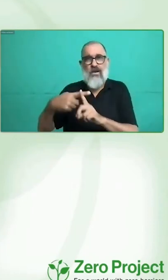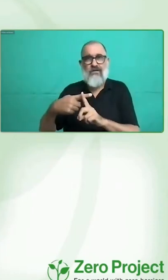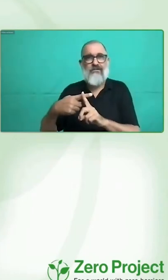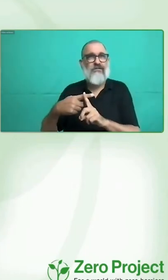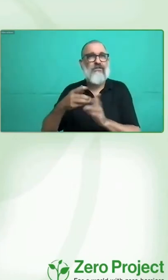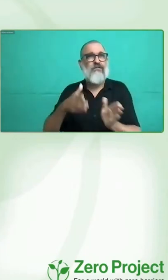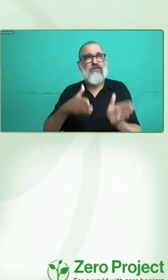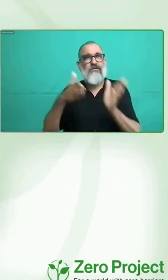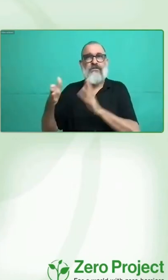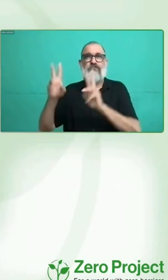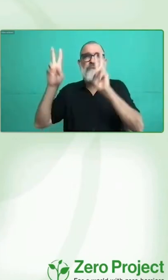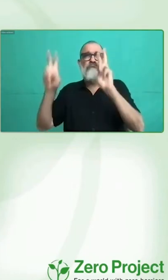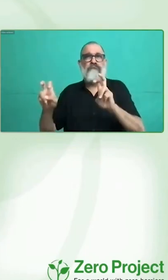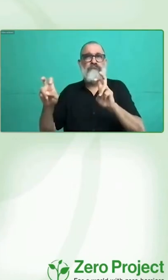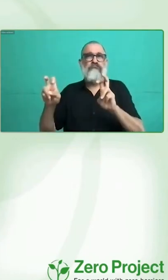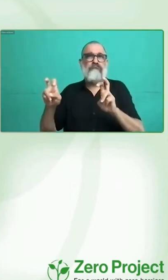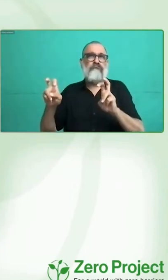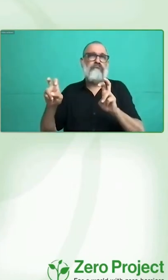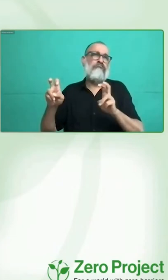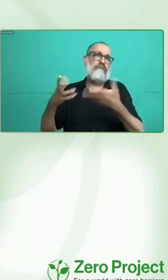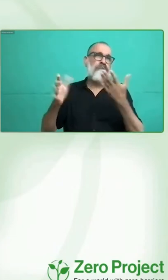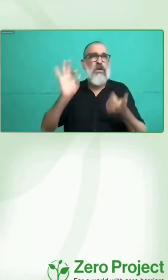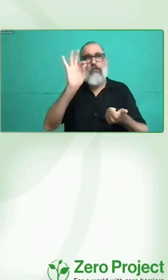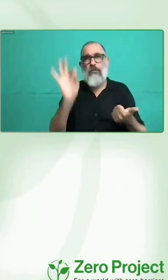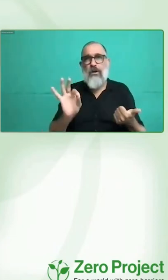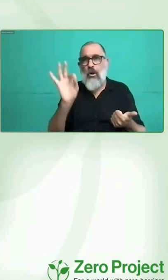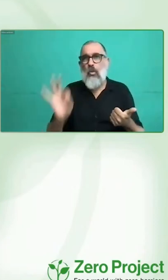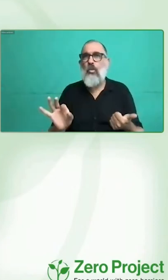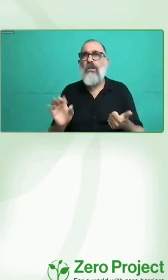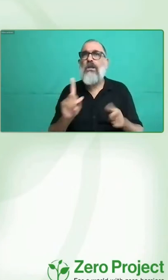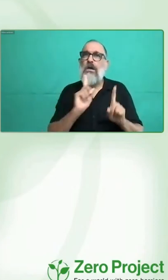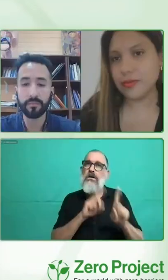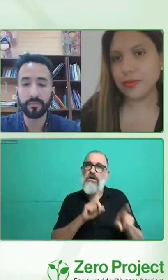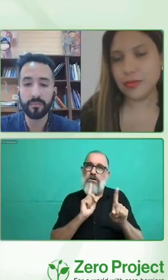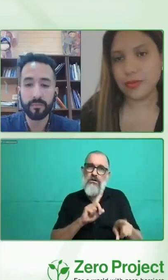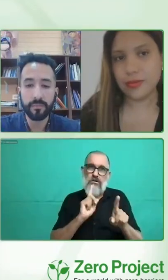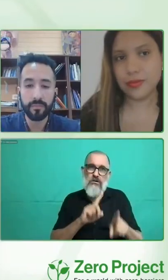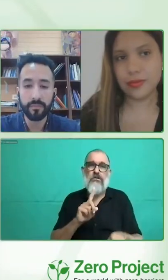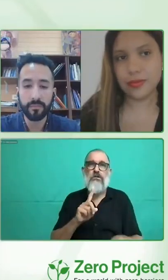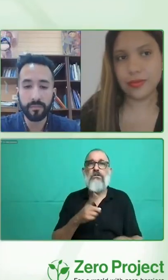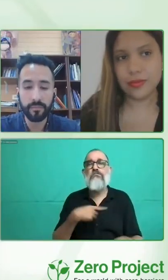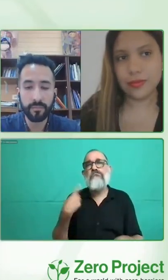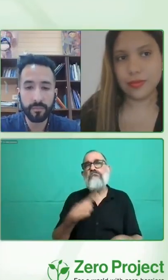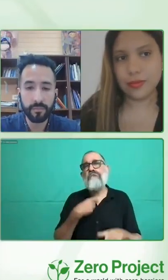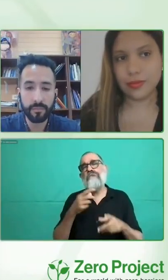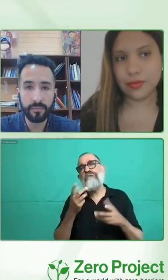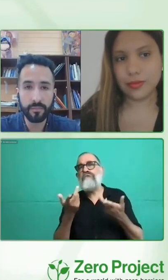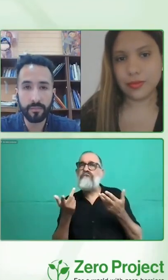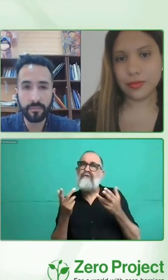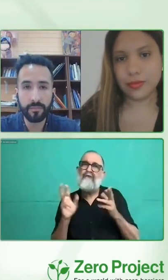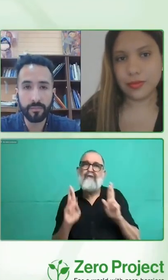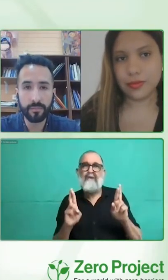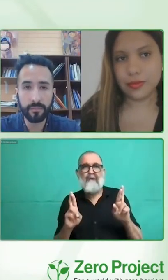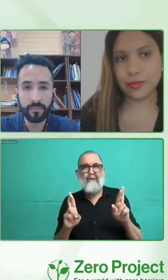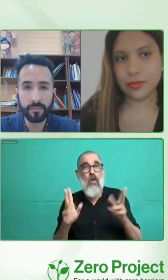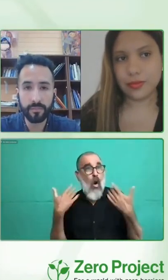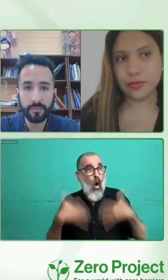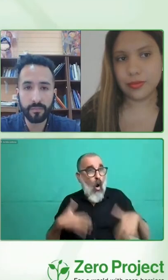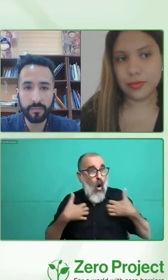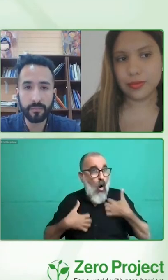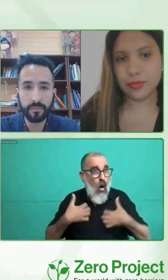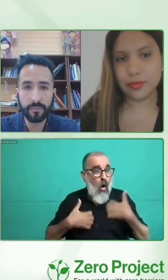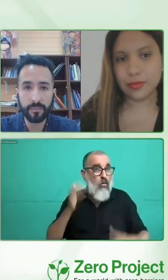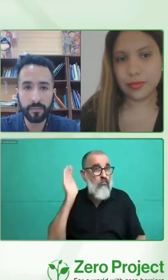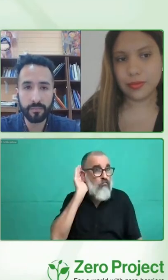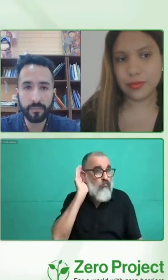haber podido aprender muchísimo de todos los trabajos que cada uno está realizando. Y ahora les